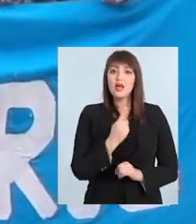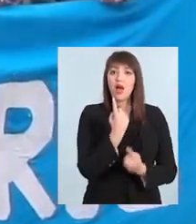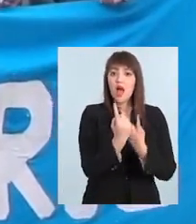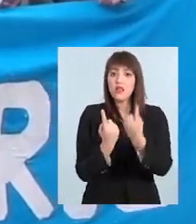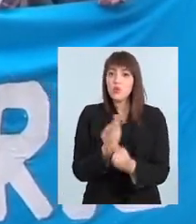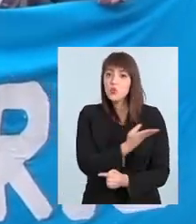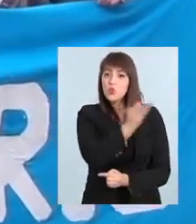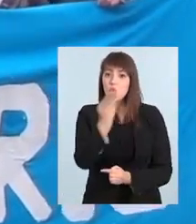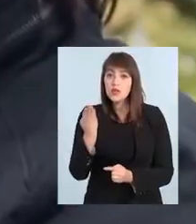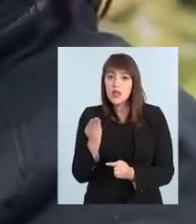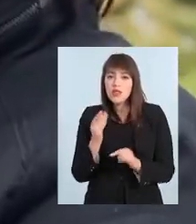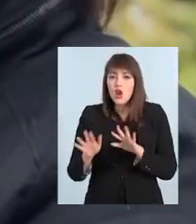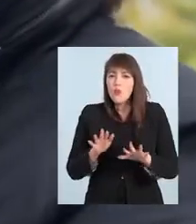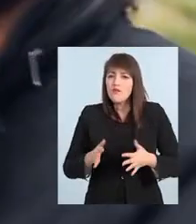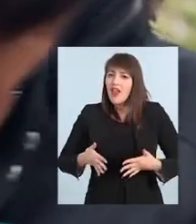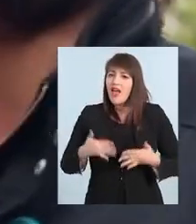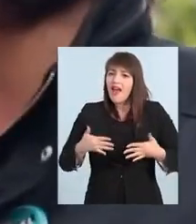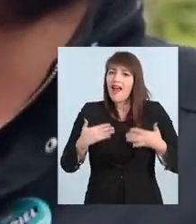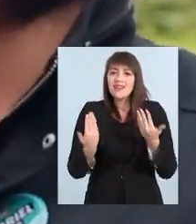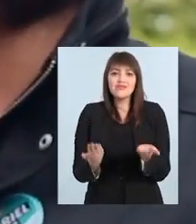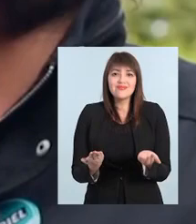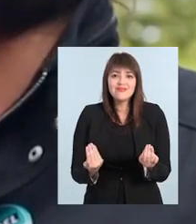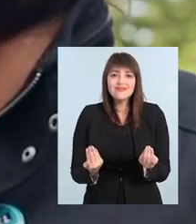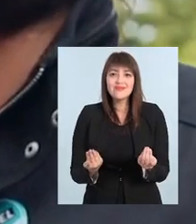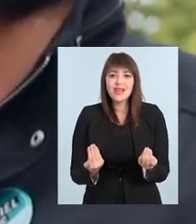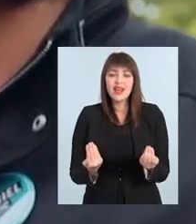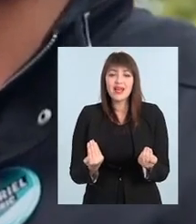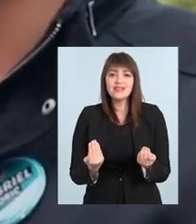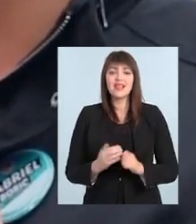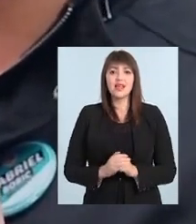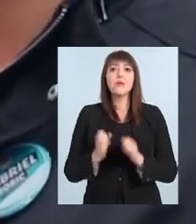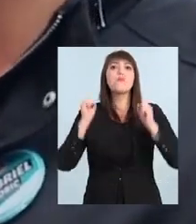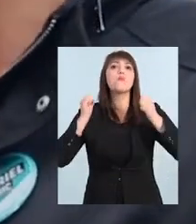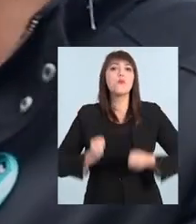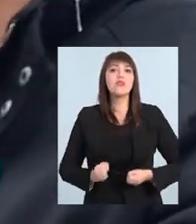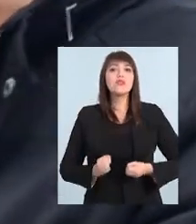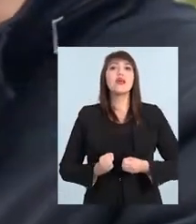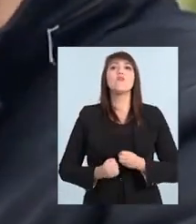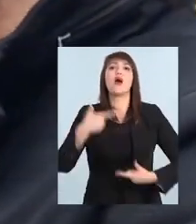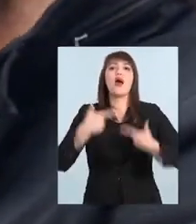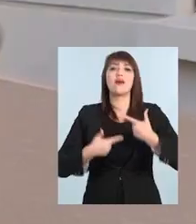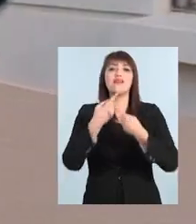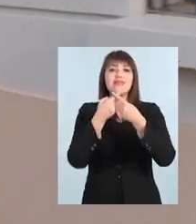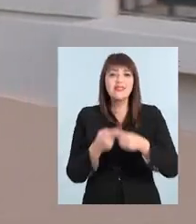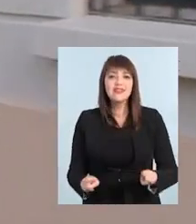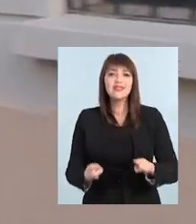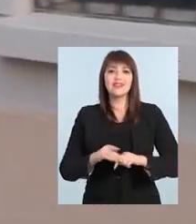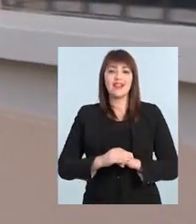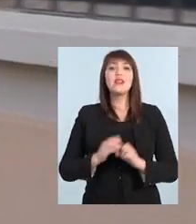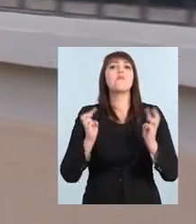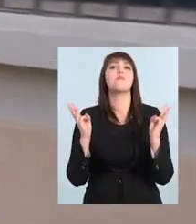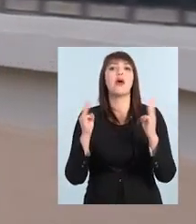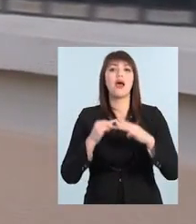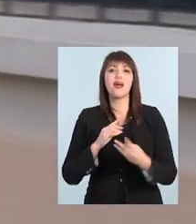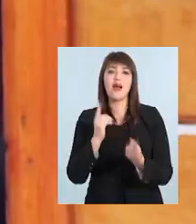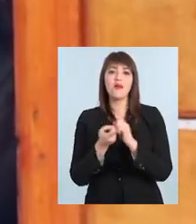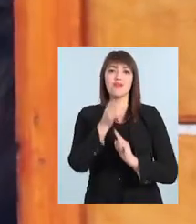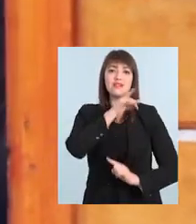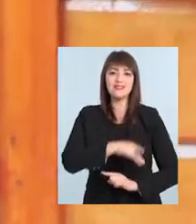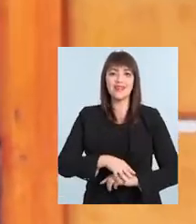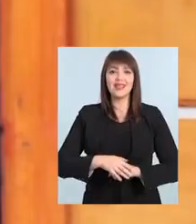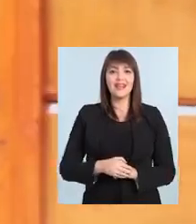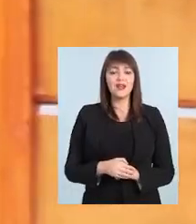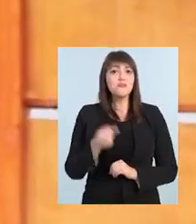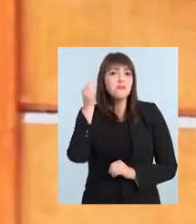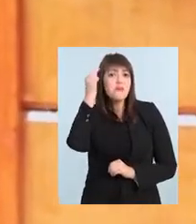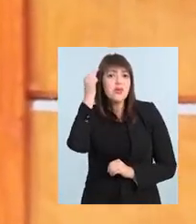nos mueve las ganas, la esperanza de que podemos hacer una política distinta, desde Magallanes a cambiar Chile. Me